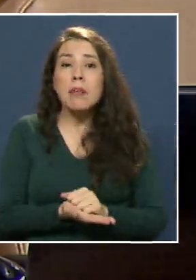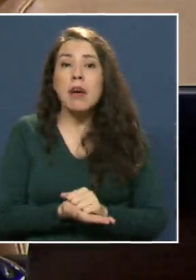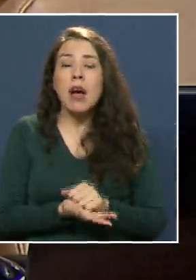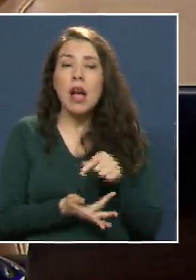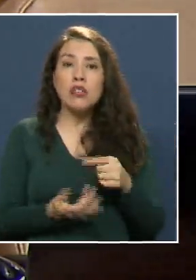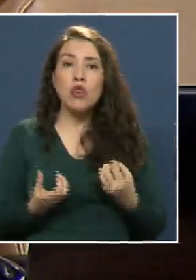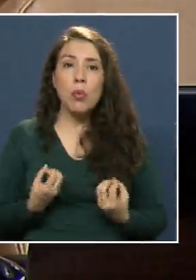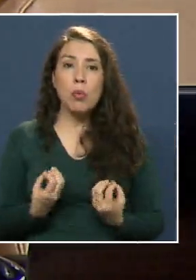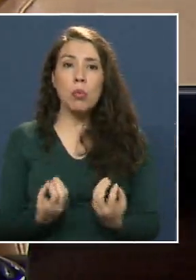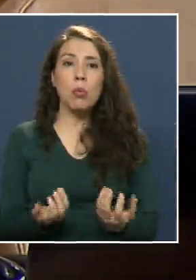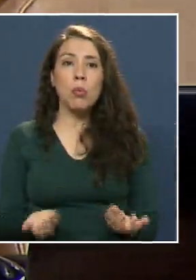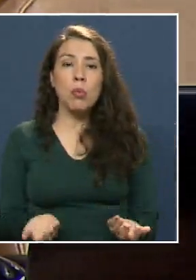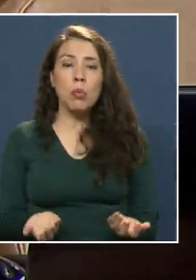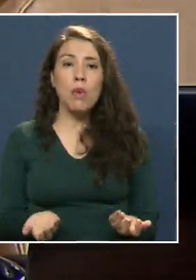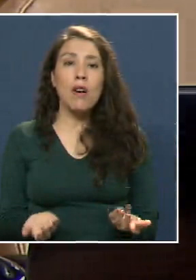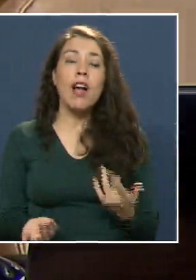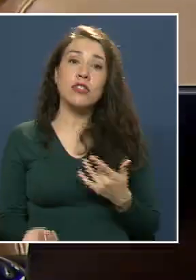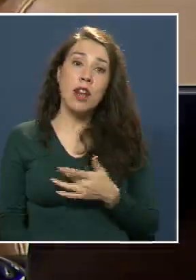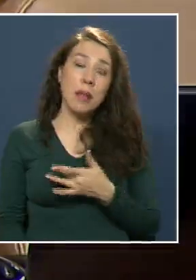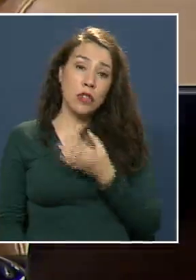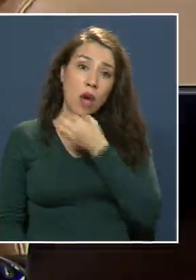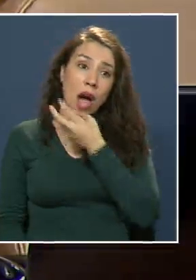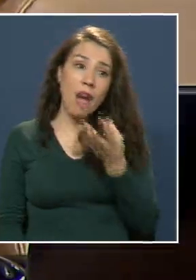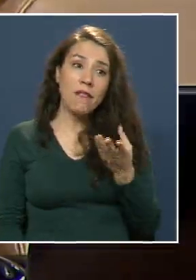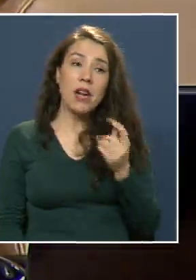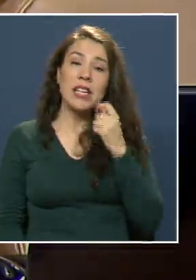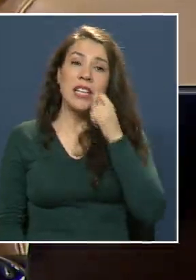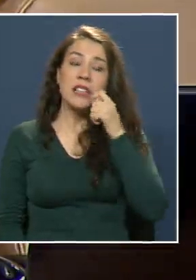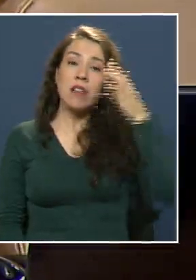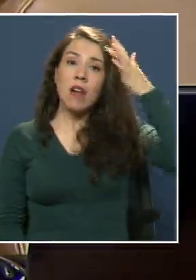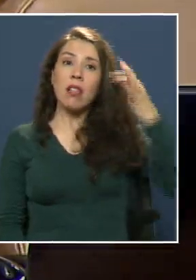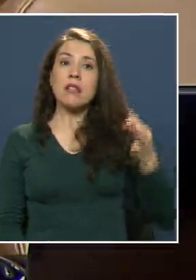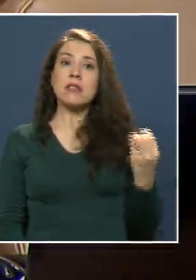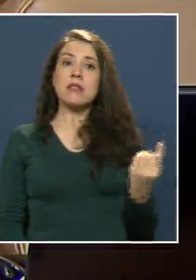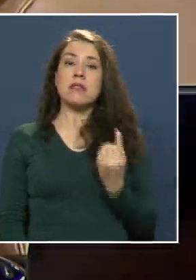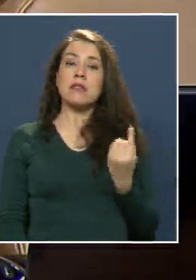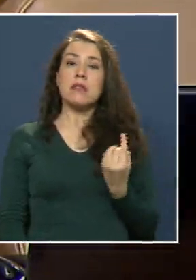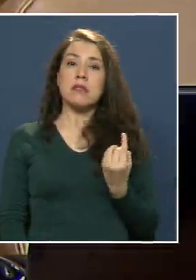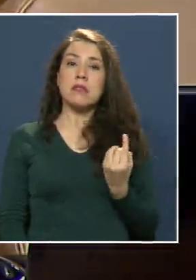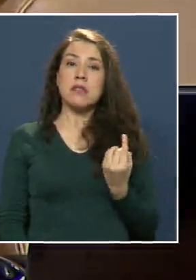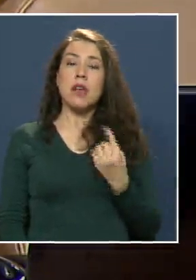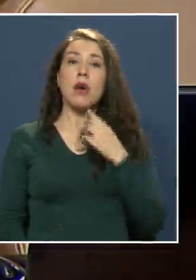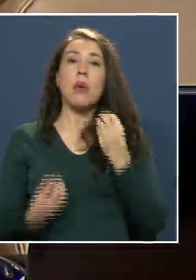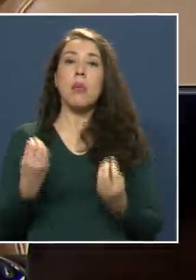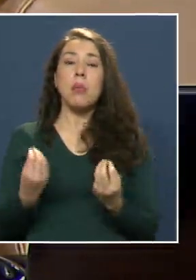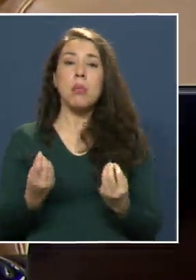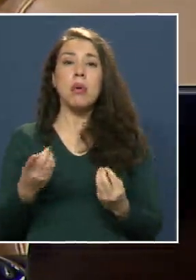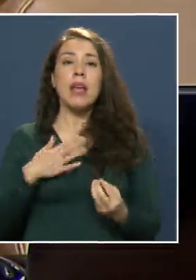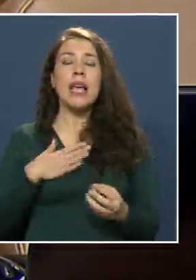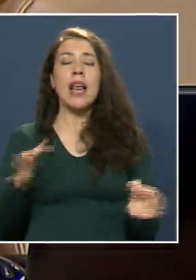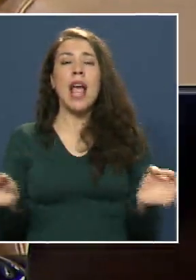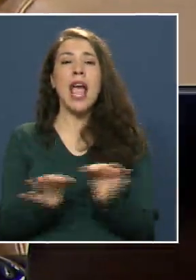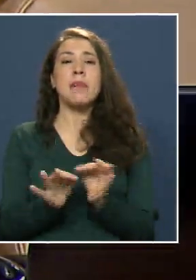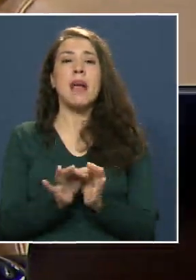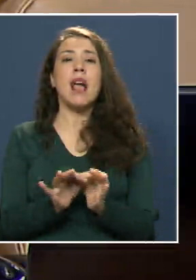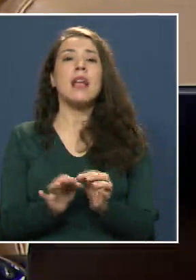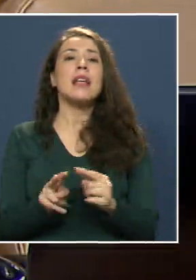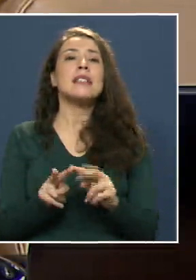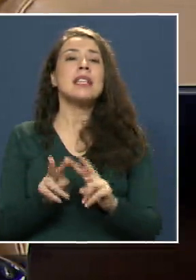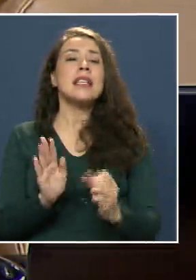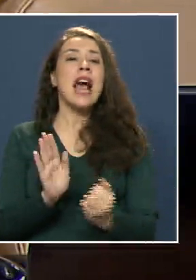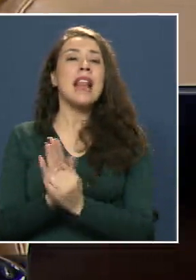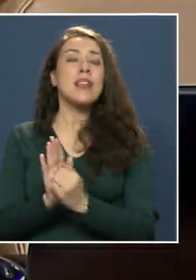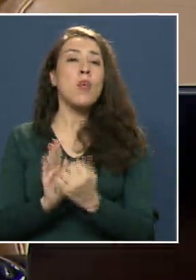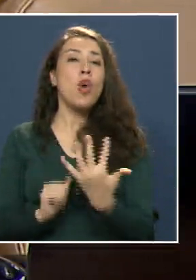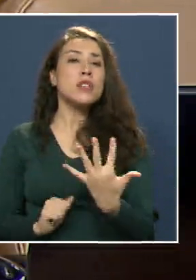nos va a producir, y lamento decírselos, una discrecionalidad. Porque por más que pretendan argumentar que aquí se aplica el artículo 5,